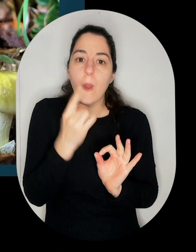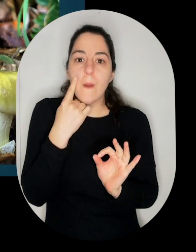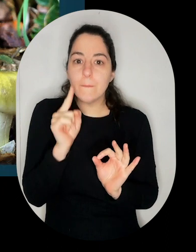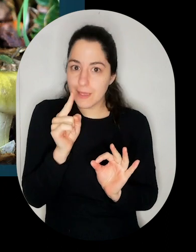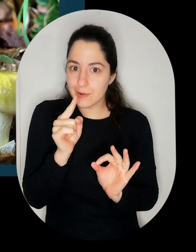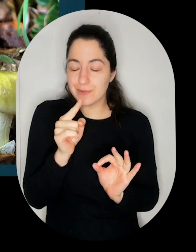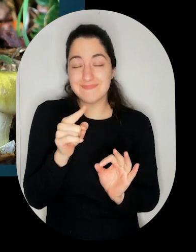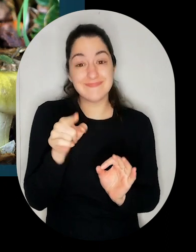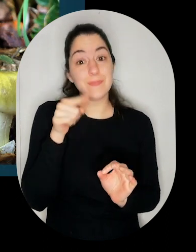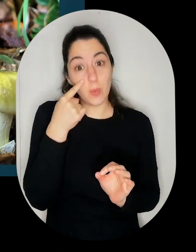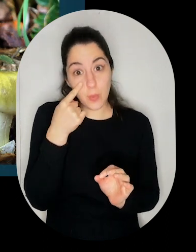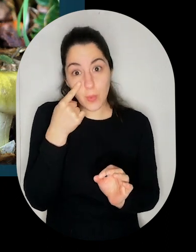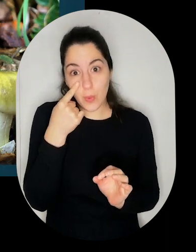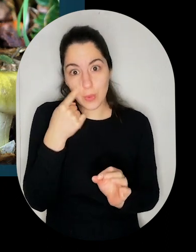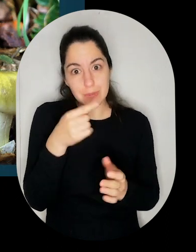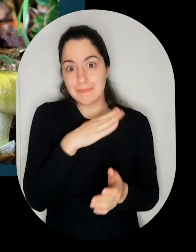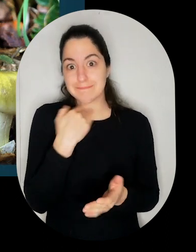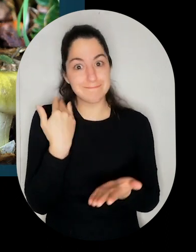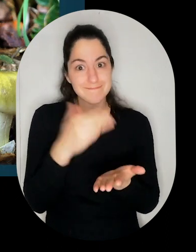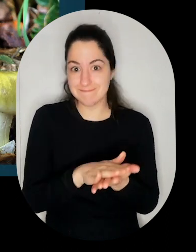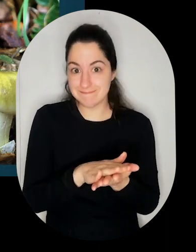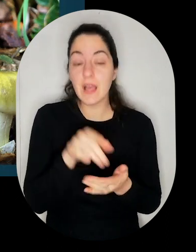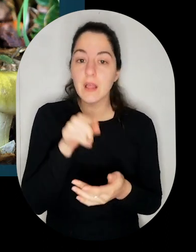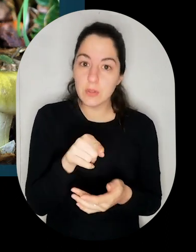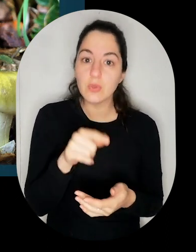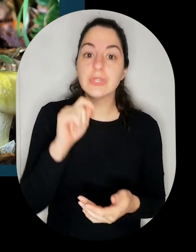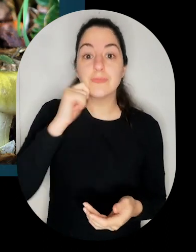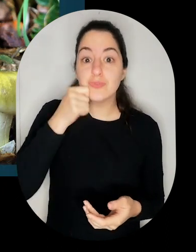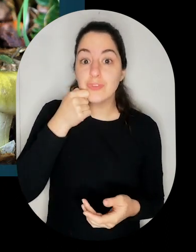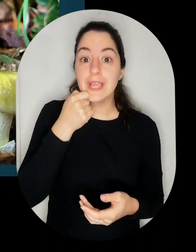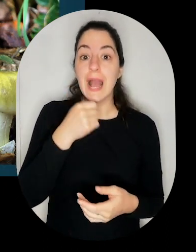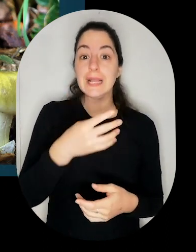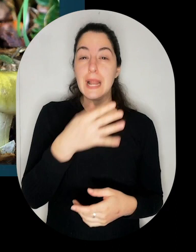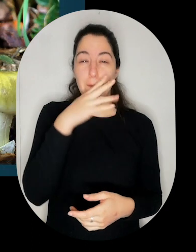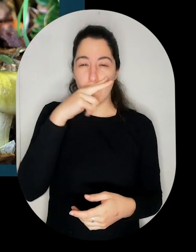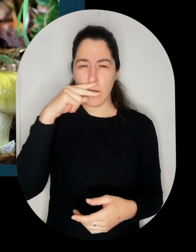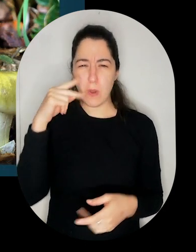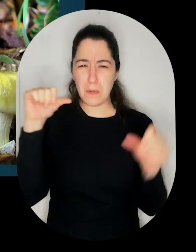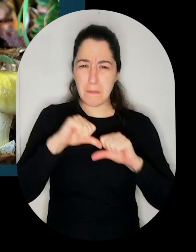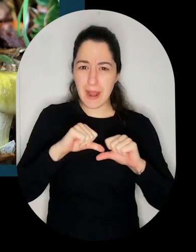son de mal olor o mal sabor es una idea errónea. No se puede aplicar en absoluto a todos.